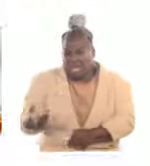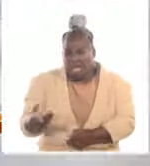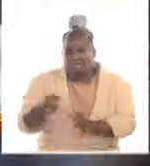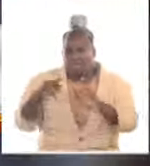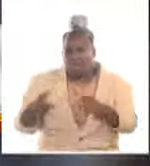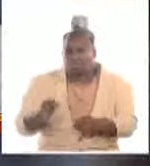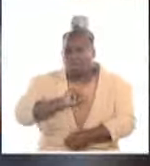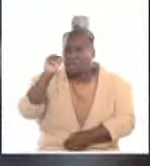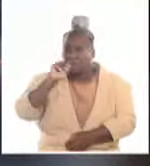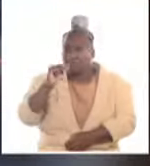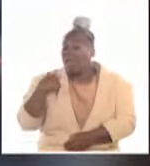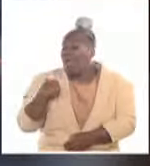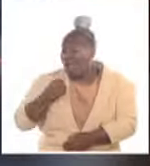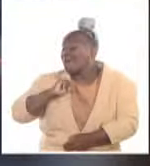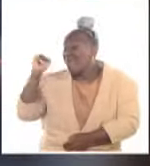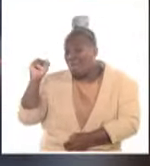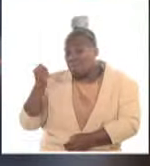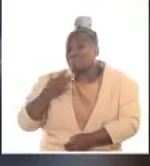Bueno, ganamos.